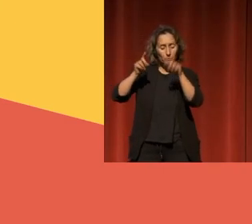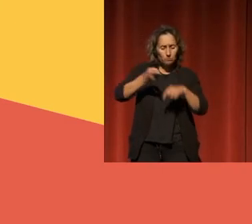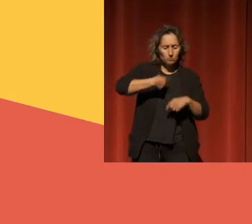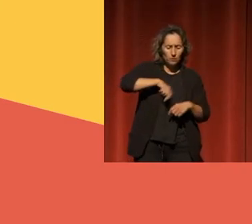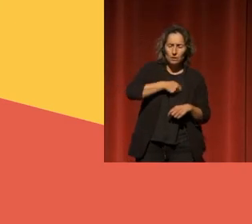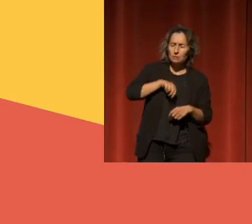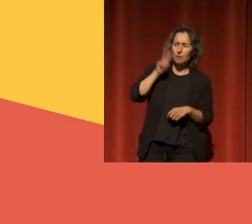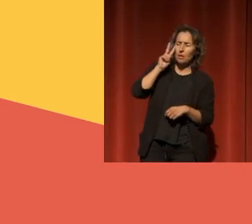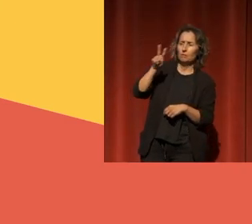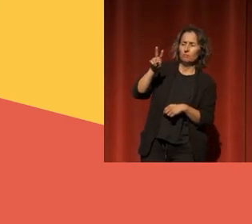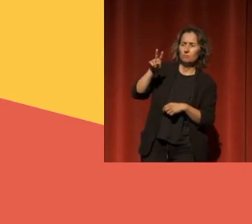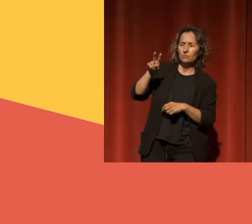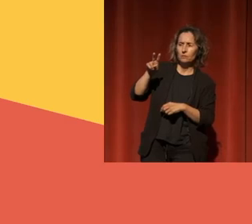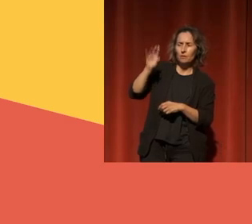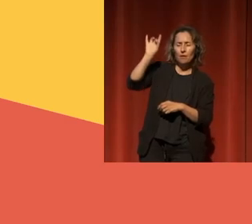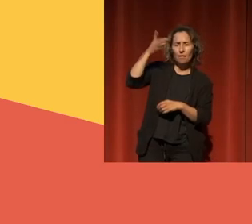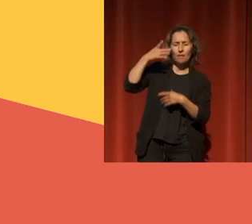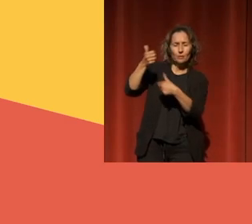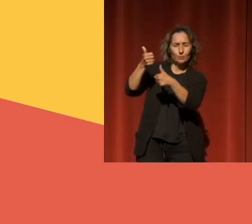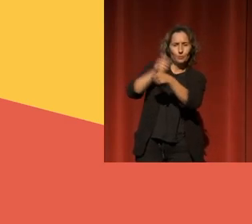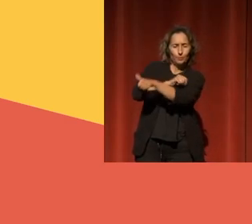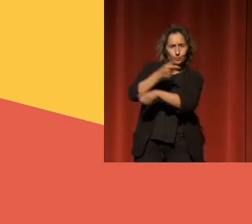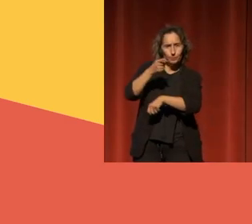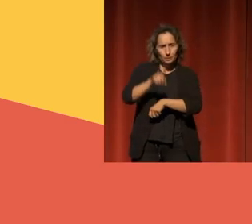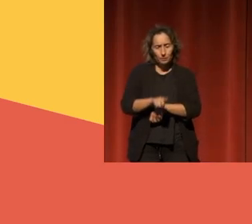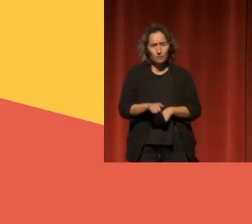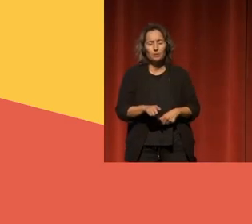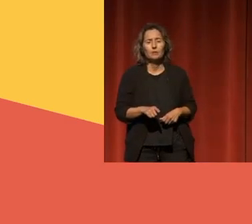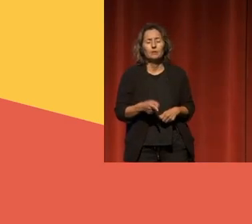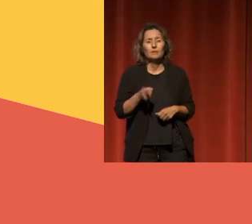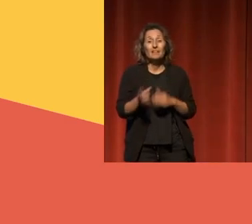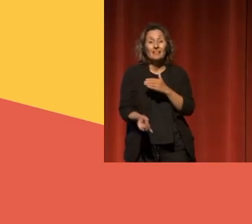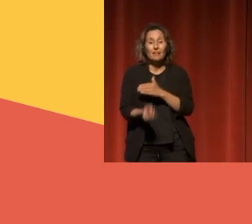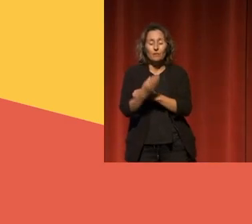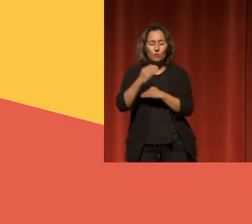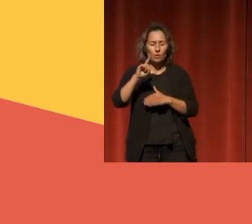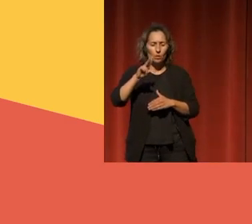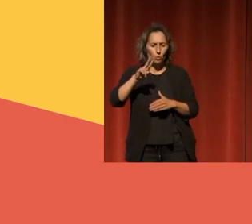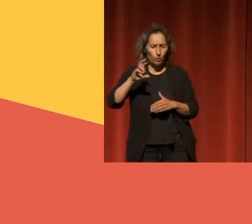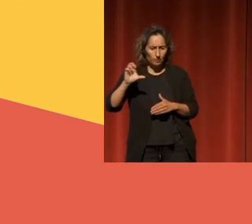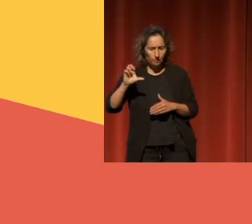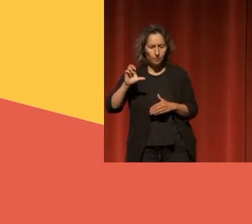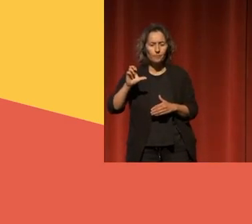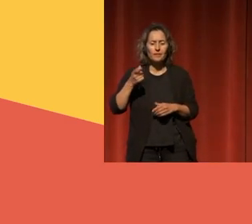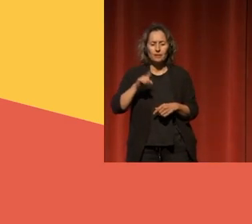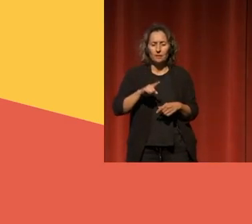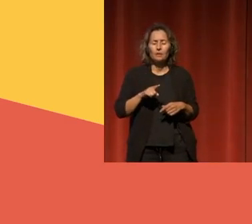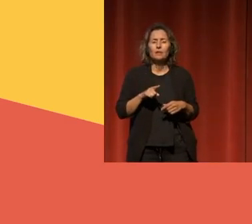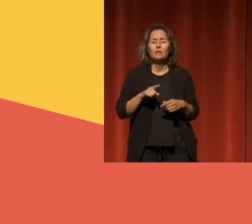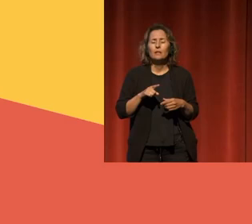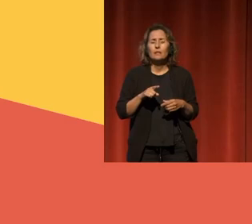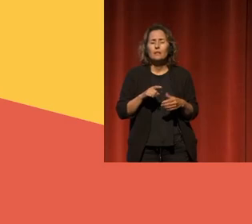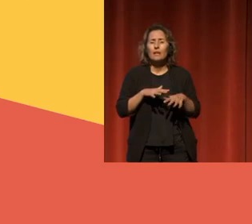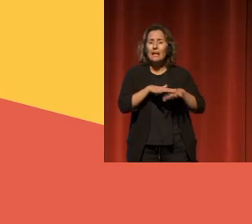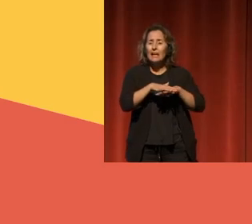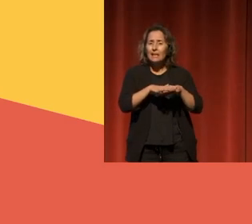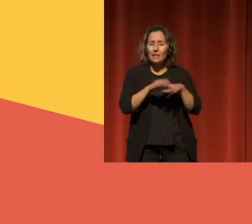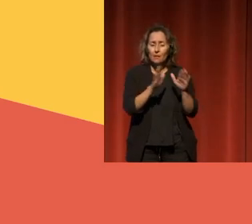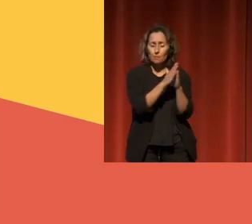España tenemos que recordar la creación de cru y también las red de bibliotecas